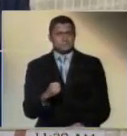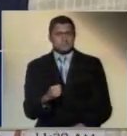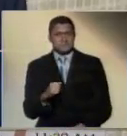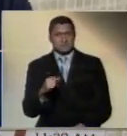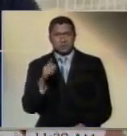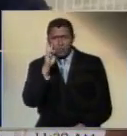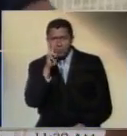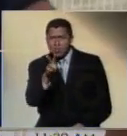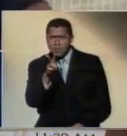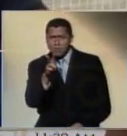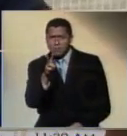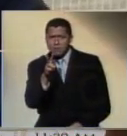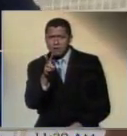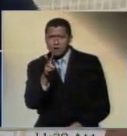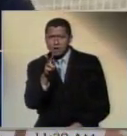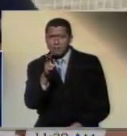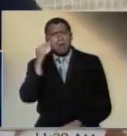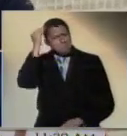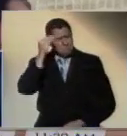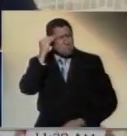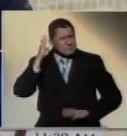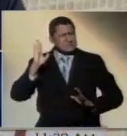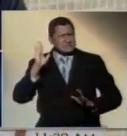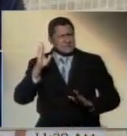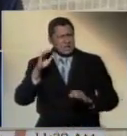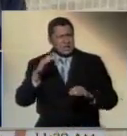dimos cuenta fue que fue el accidente, o sea, nosotros pensamos que fue que